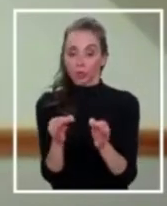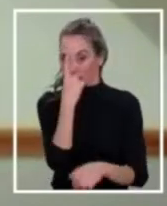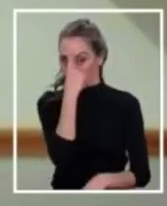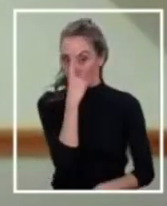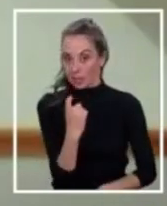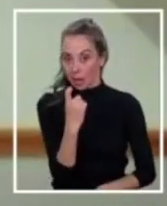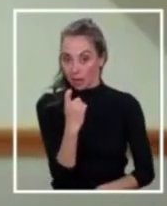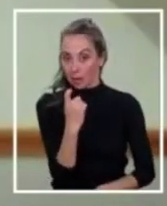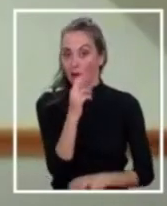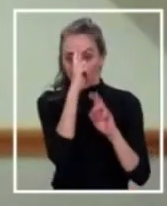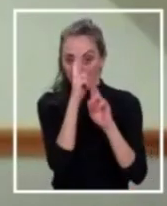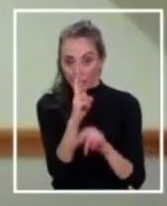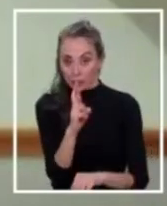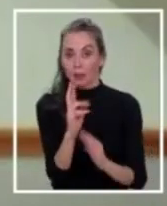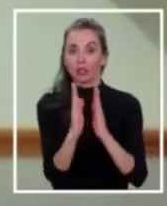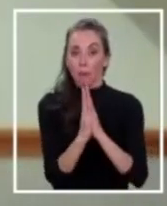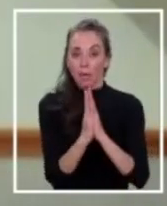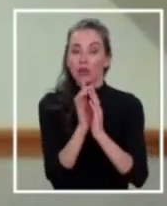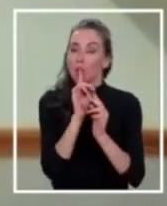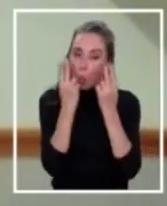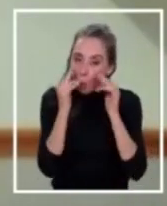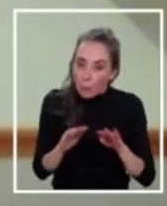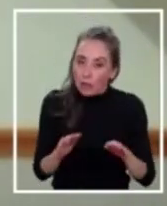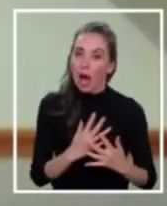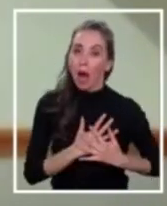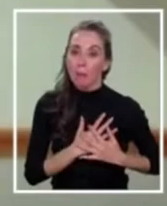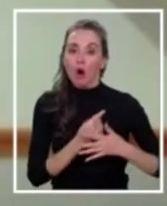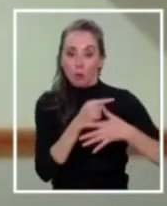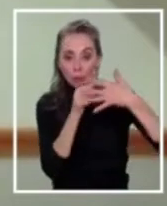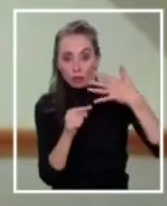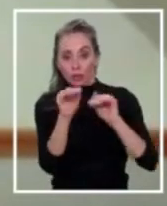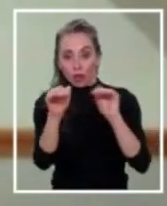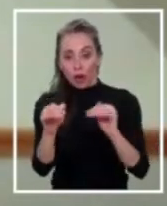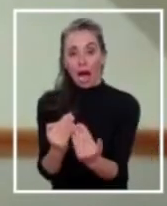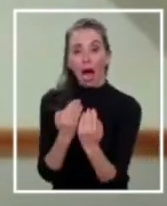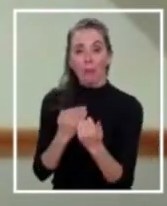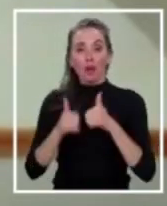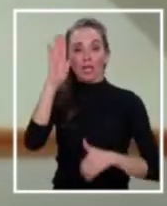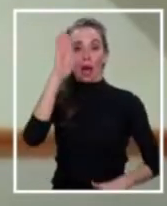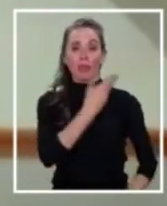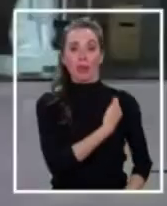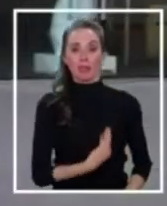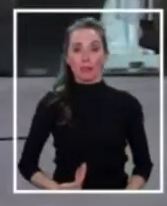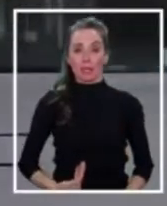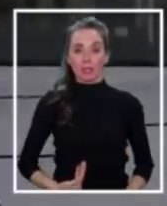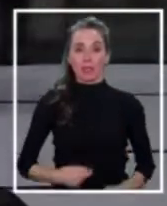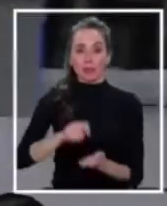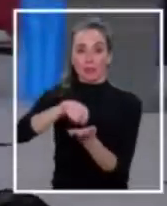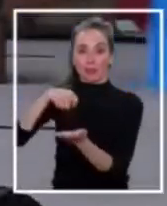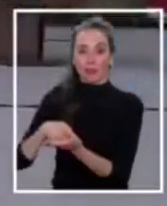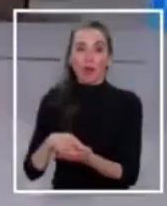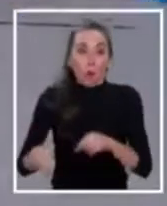seriedad, con respeto, con perdón, con humildad, con amor. Y por esto es que los invito a patrocinar esta candidatura presidencial.